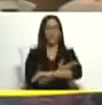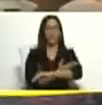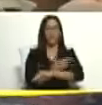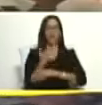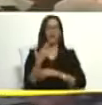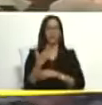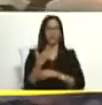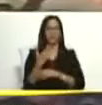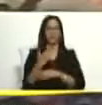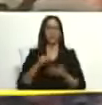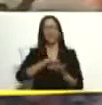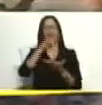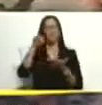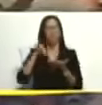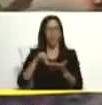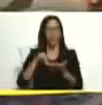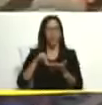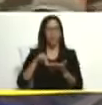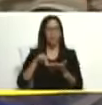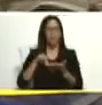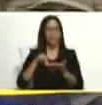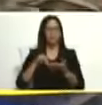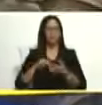armada nacional